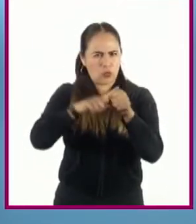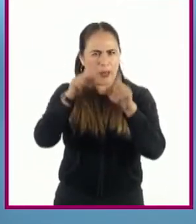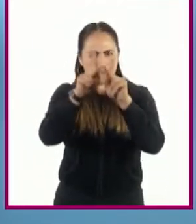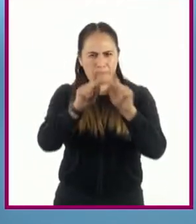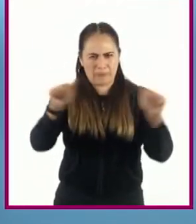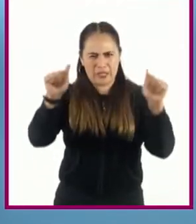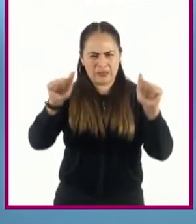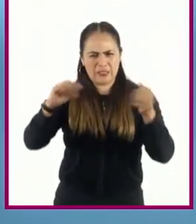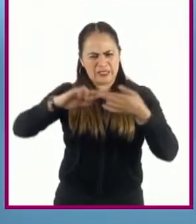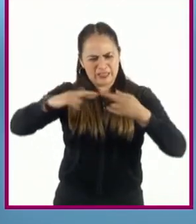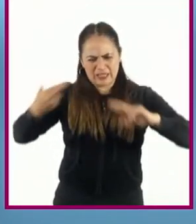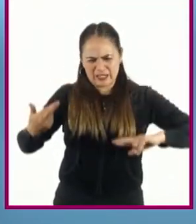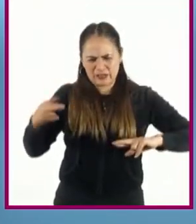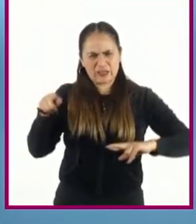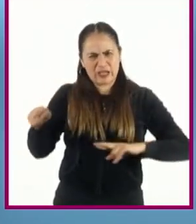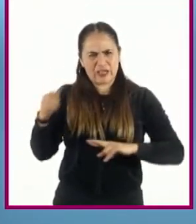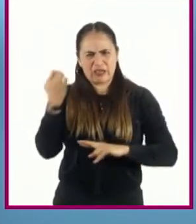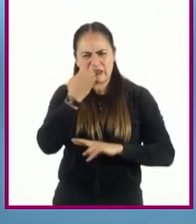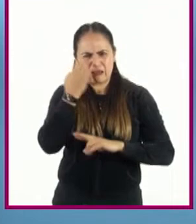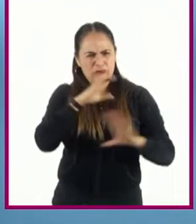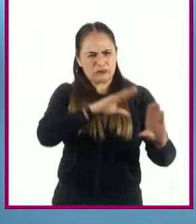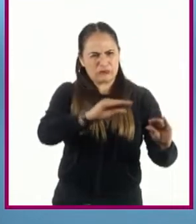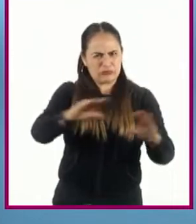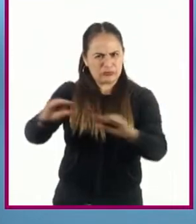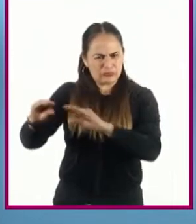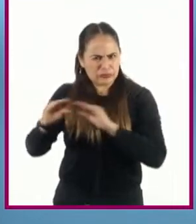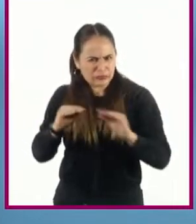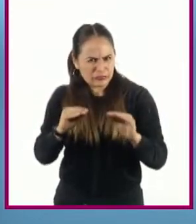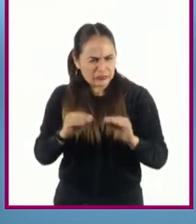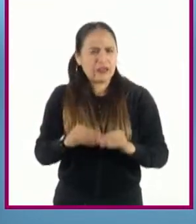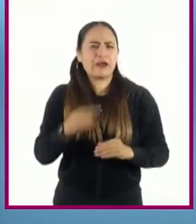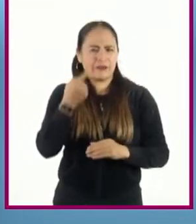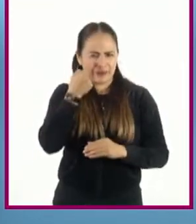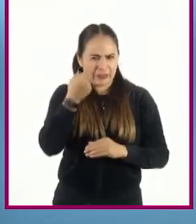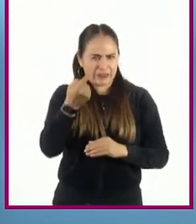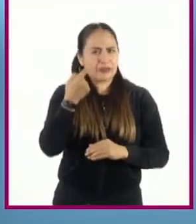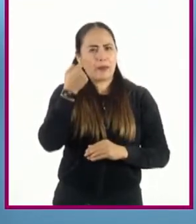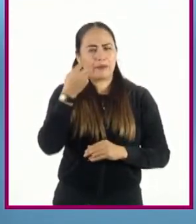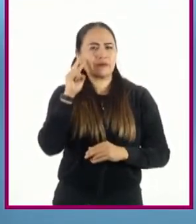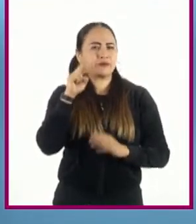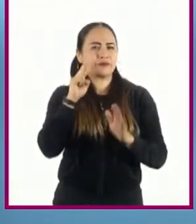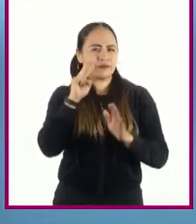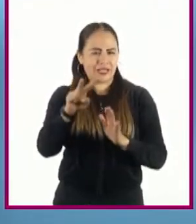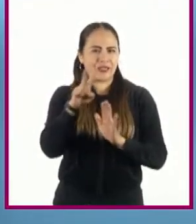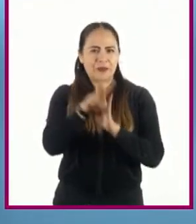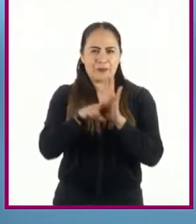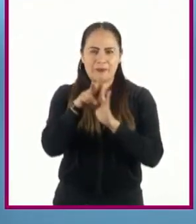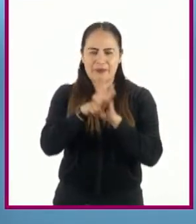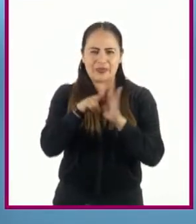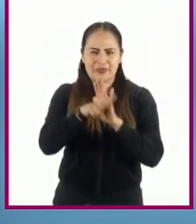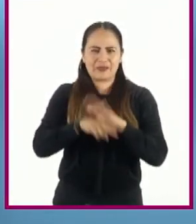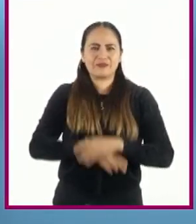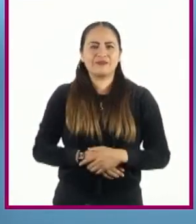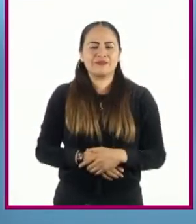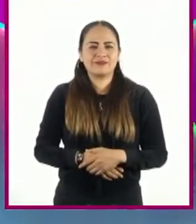relación con la educación para la paz, les invitamos a ver y escuchar con atención el siguiente